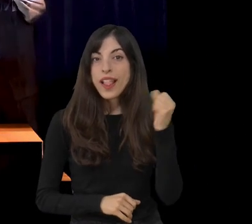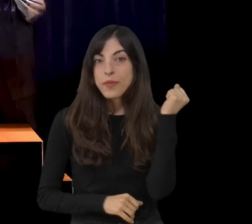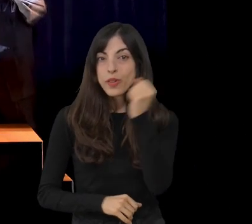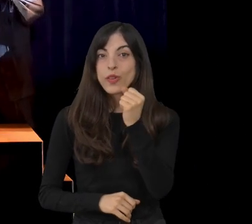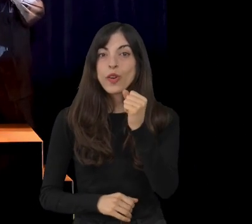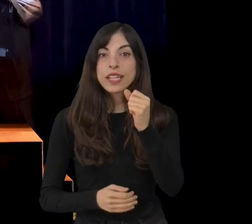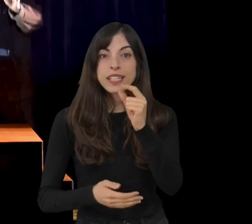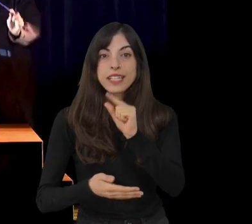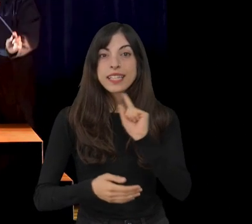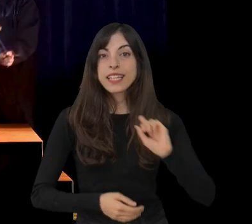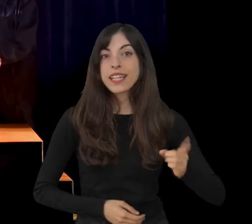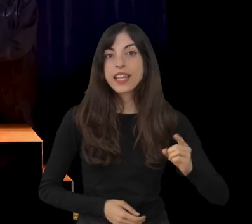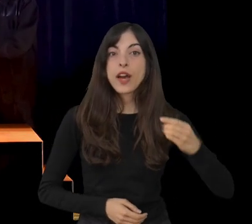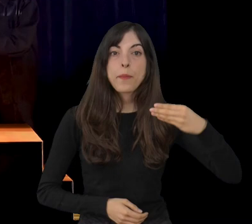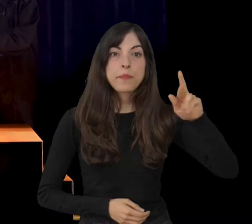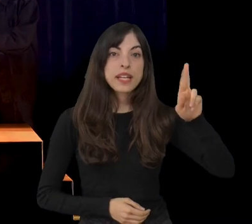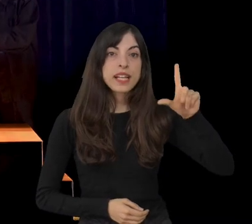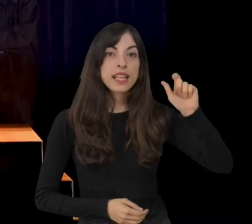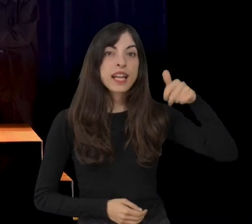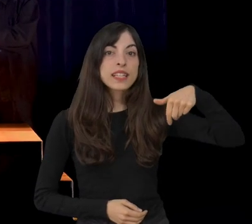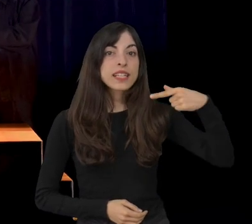dentro del ciclo Andaluces de Ahora.